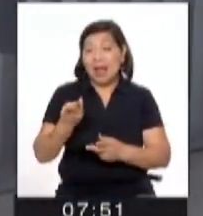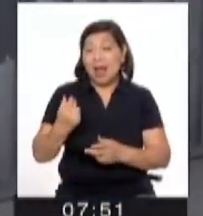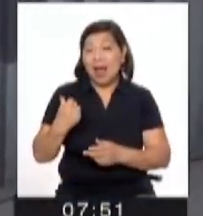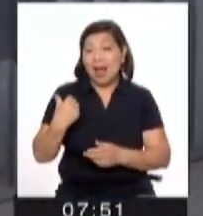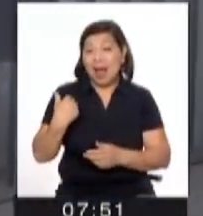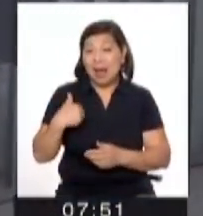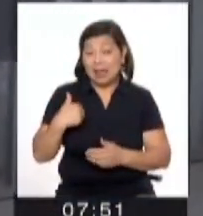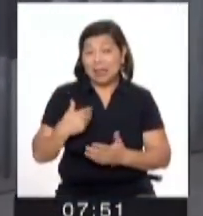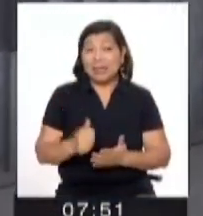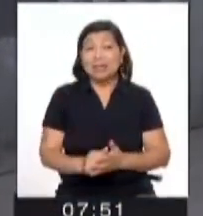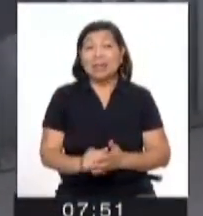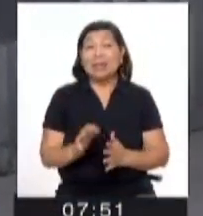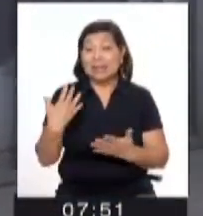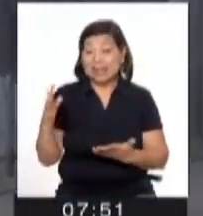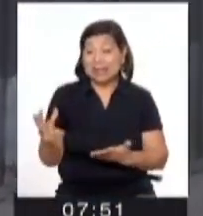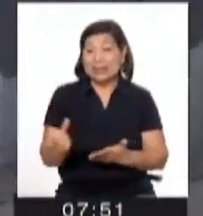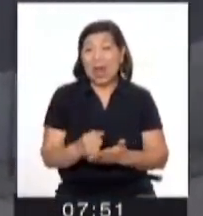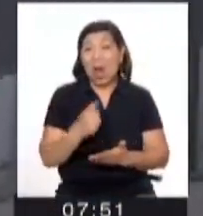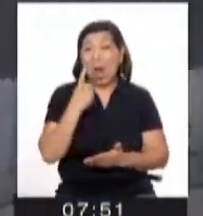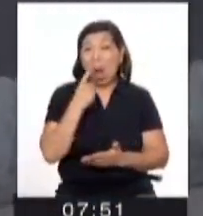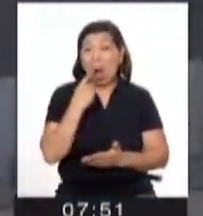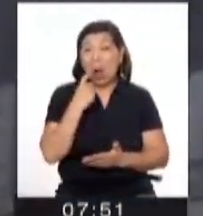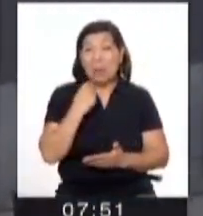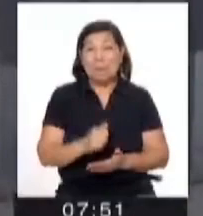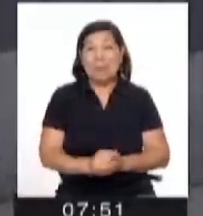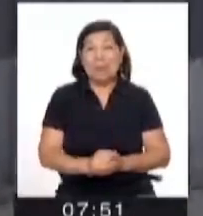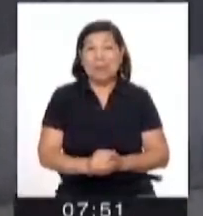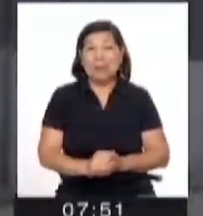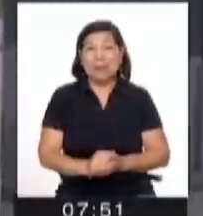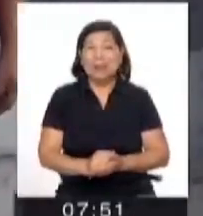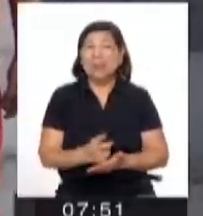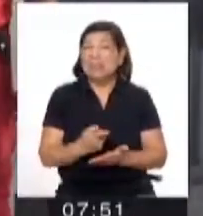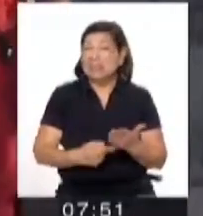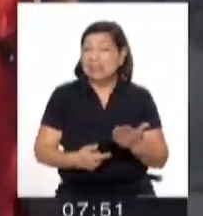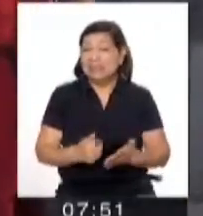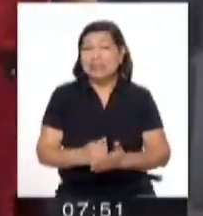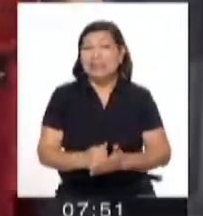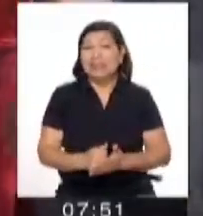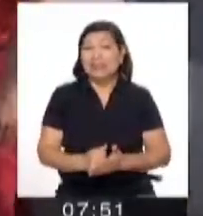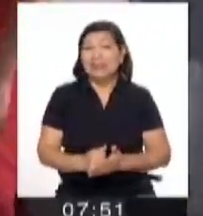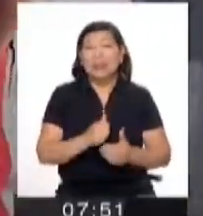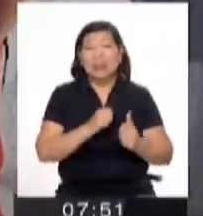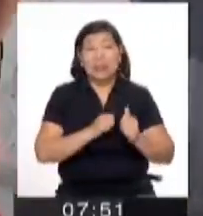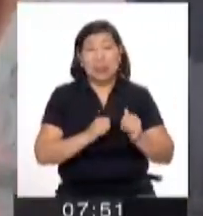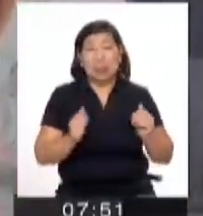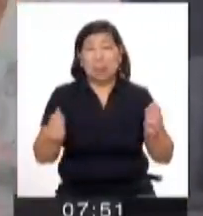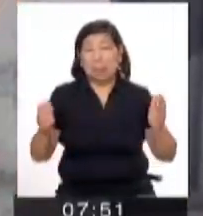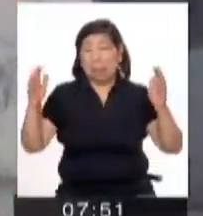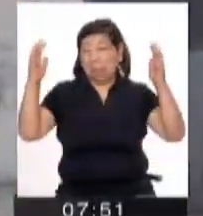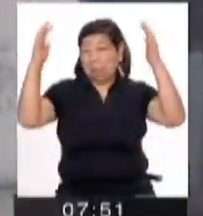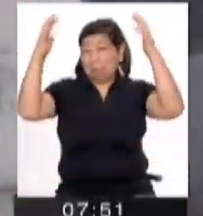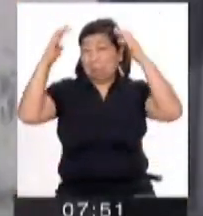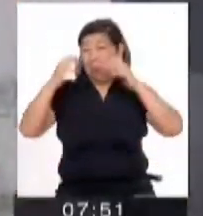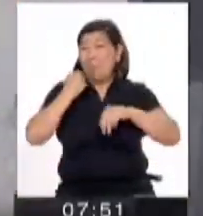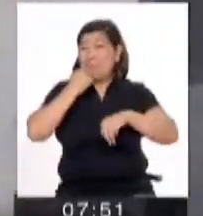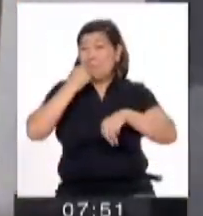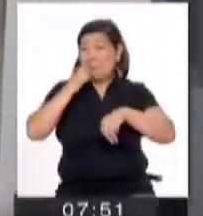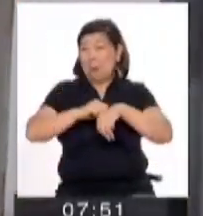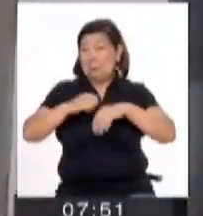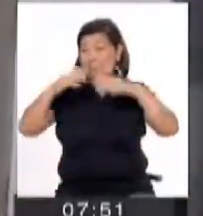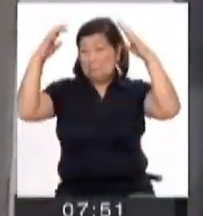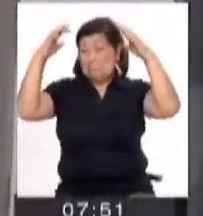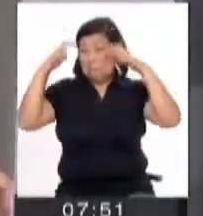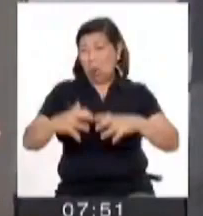donde se ha logrado el rescate de ese obrero, operario, que había sufrido, se había quedado atrapado producto de un